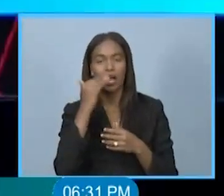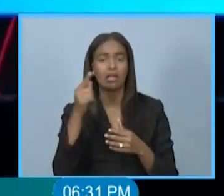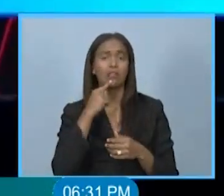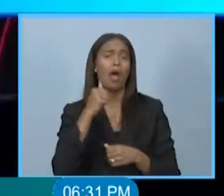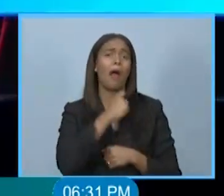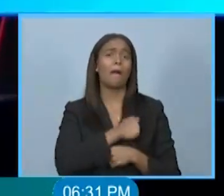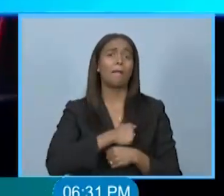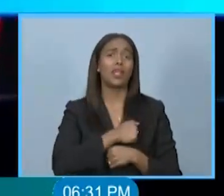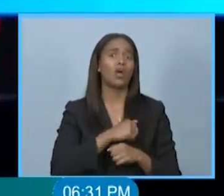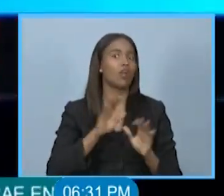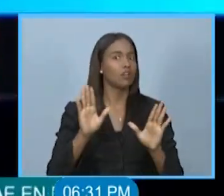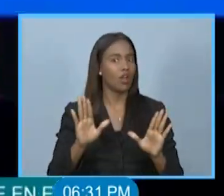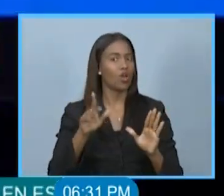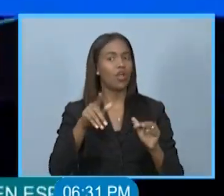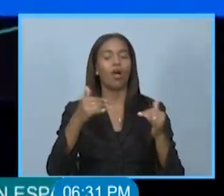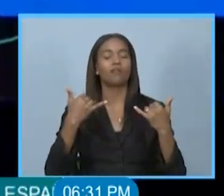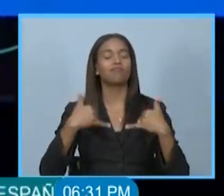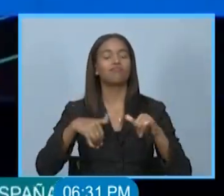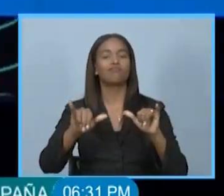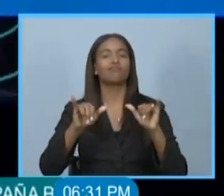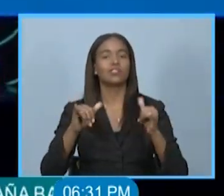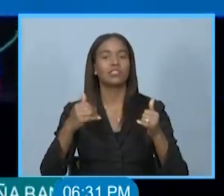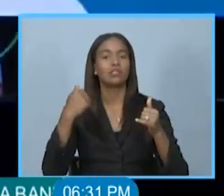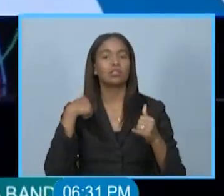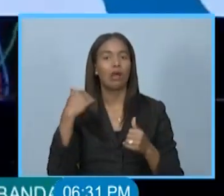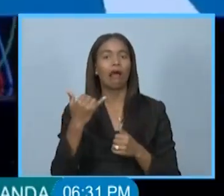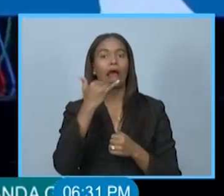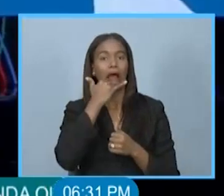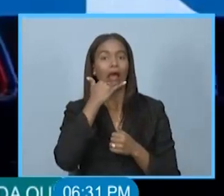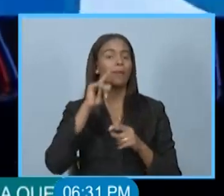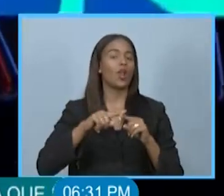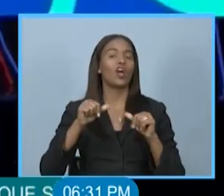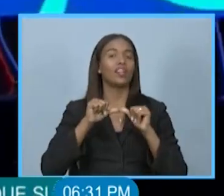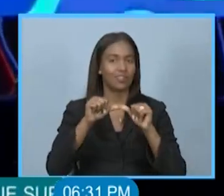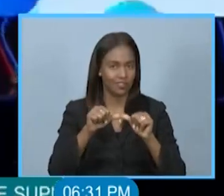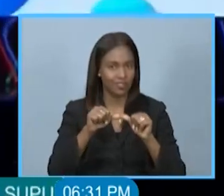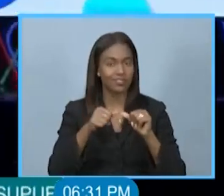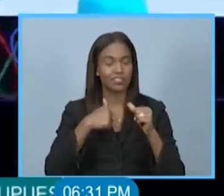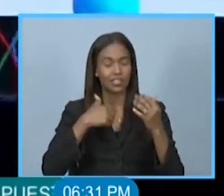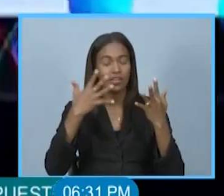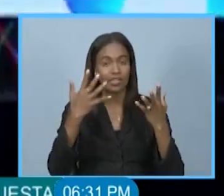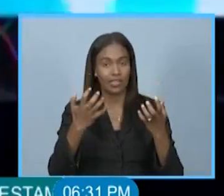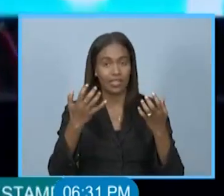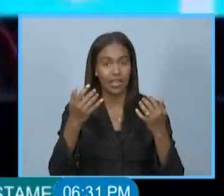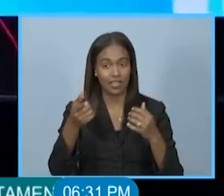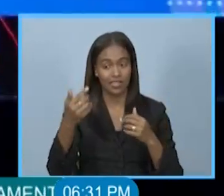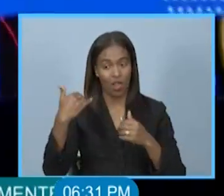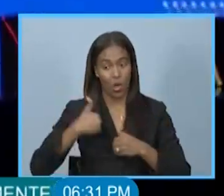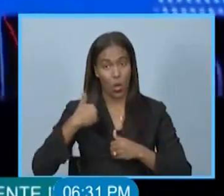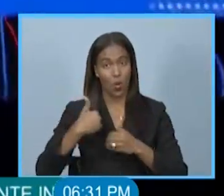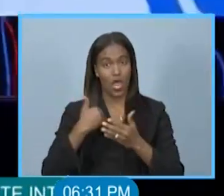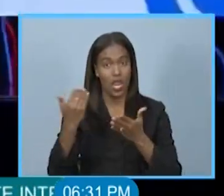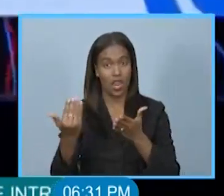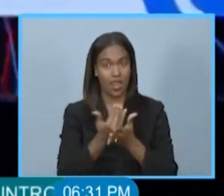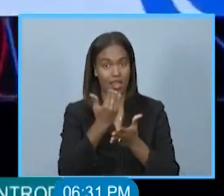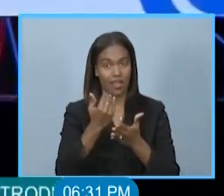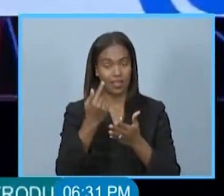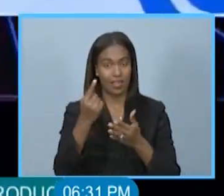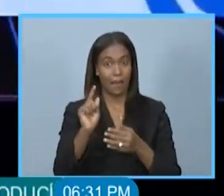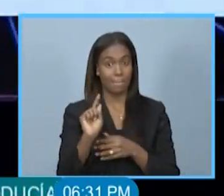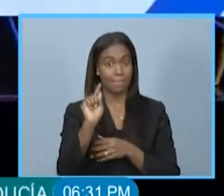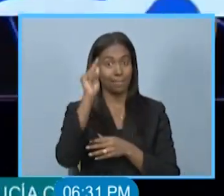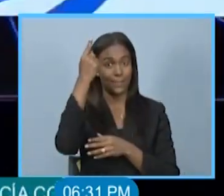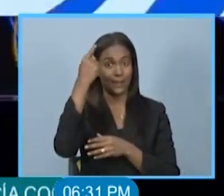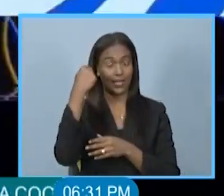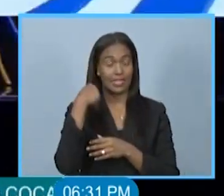digan Perdón nada de eso usted Sigue me trabé Pero sigo normal Entonces yo quiero que esta joven que está aquí que fuera de